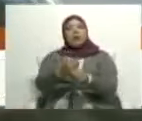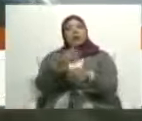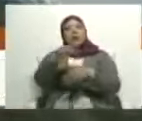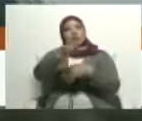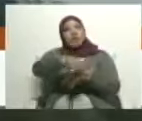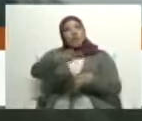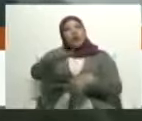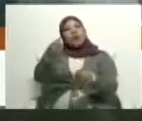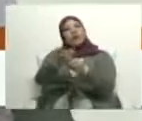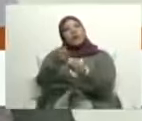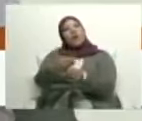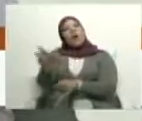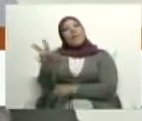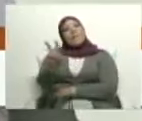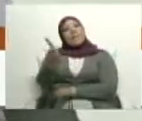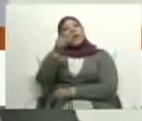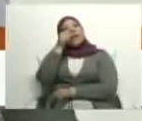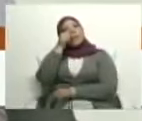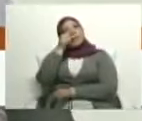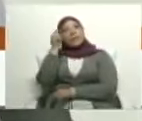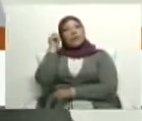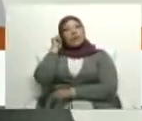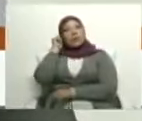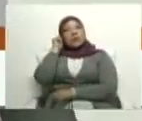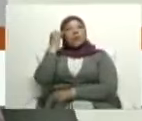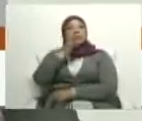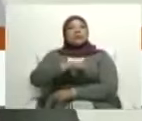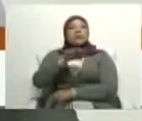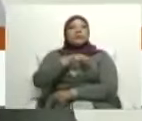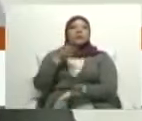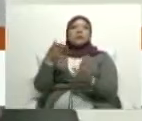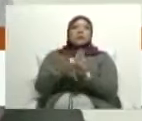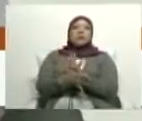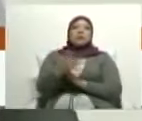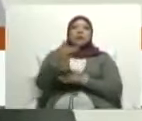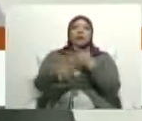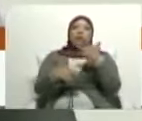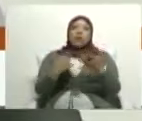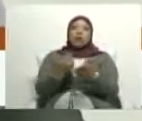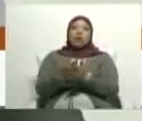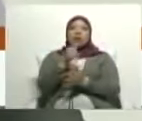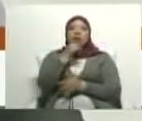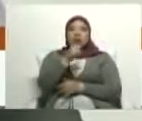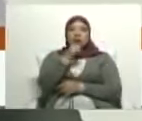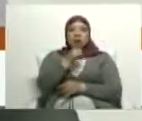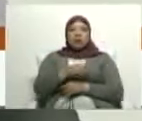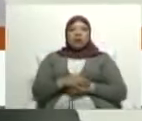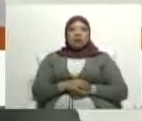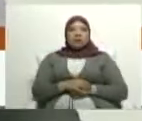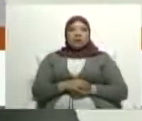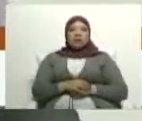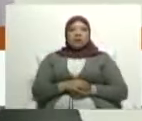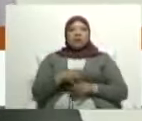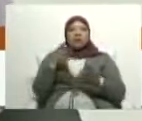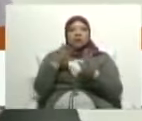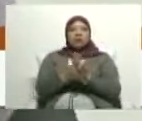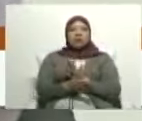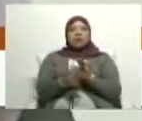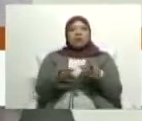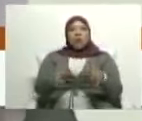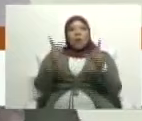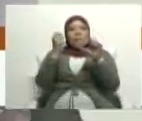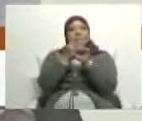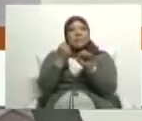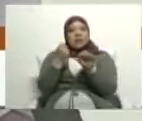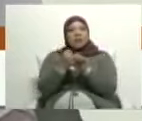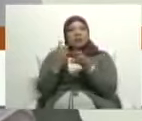connacionales venezolanos, venezolanas, descalzos, sin ropa, atravesaran el páramo de Pisba, que permitió